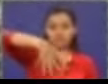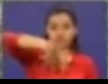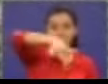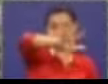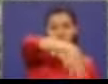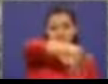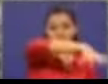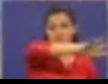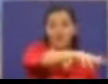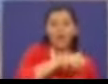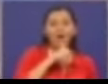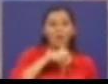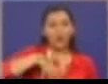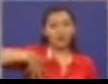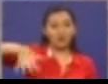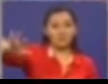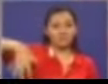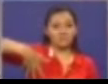Ponme,